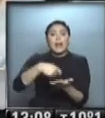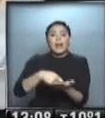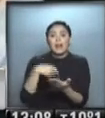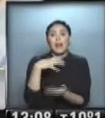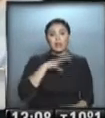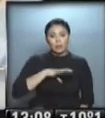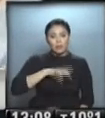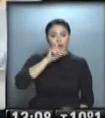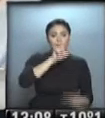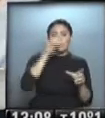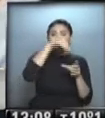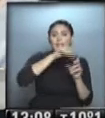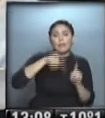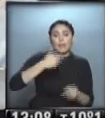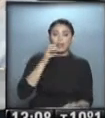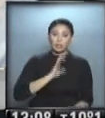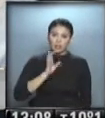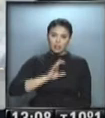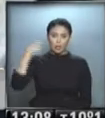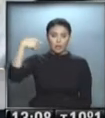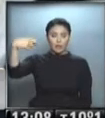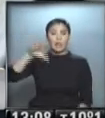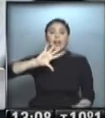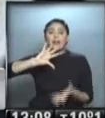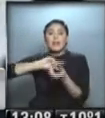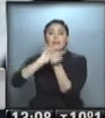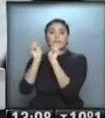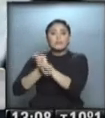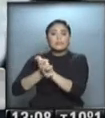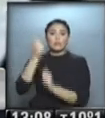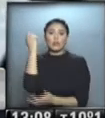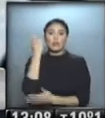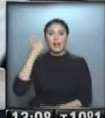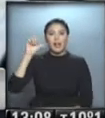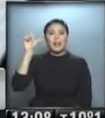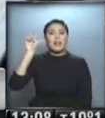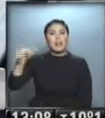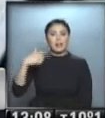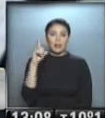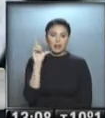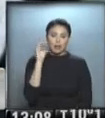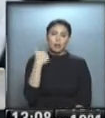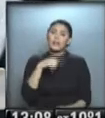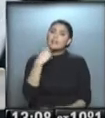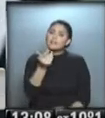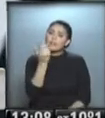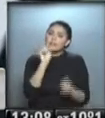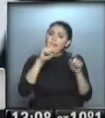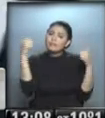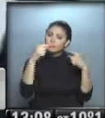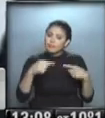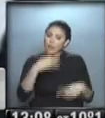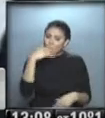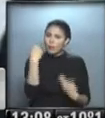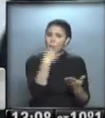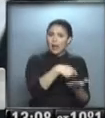pagar la deuda financiera, a diferencia de lo que ha hecho el neoliberalismo o quienes pregonan el ajuste, que implicaba ajustar para pagar